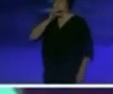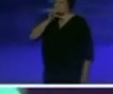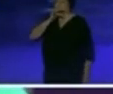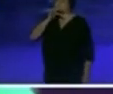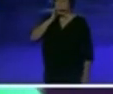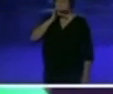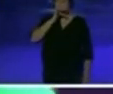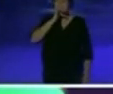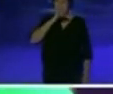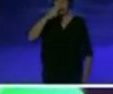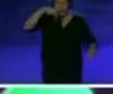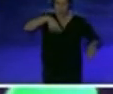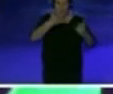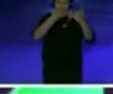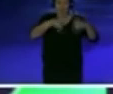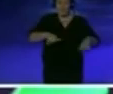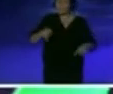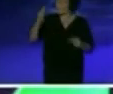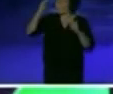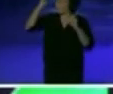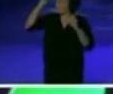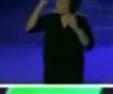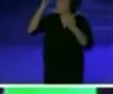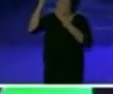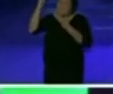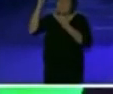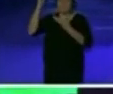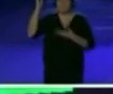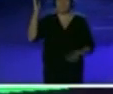Hoy va por fiesta tu acción,